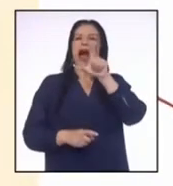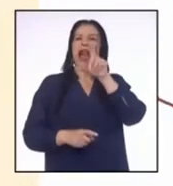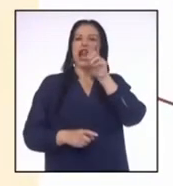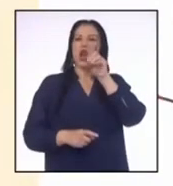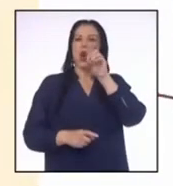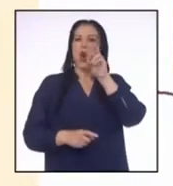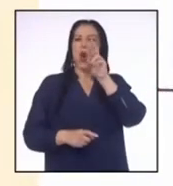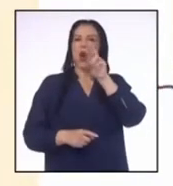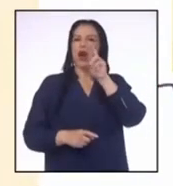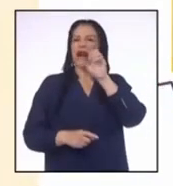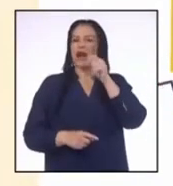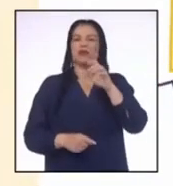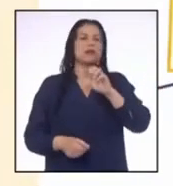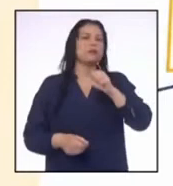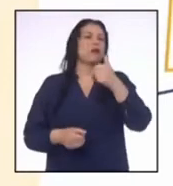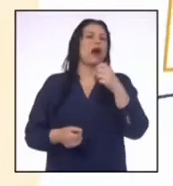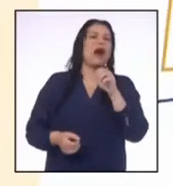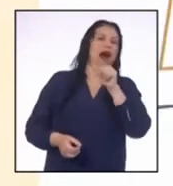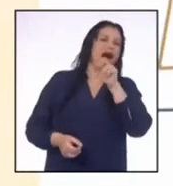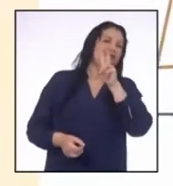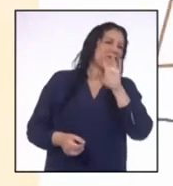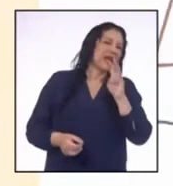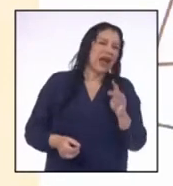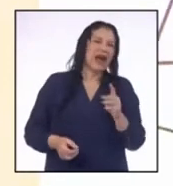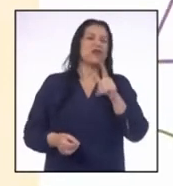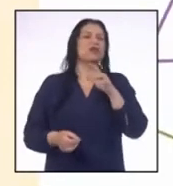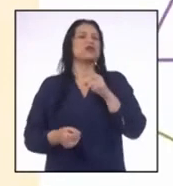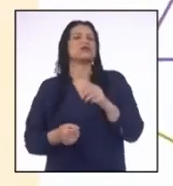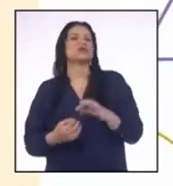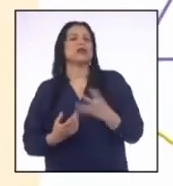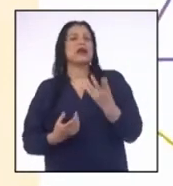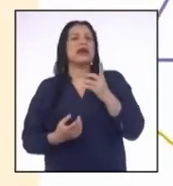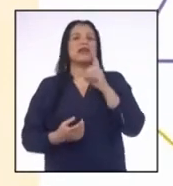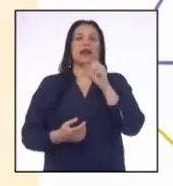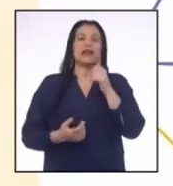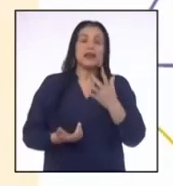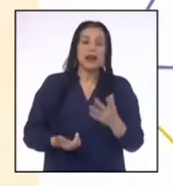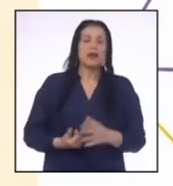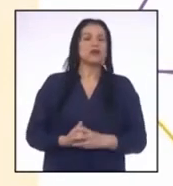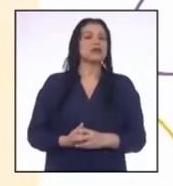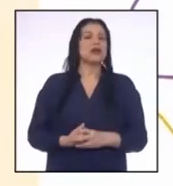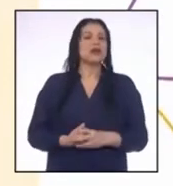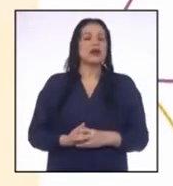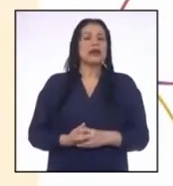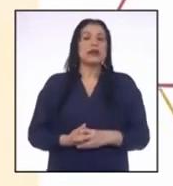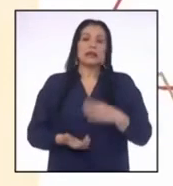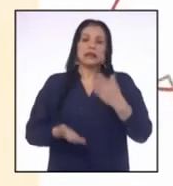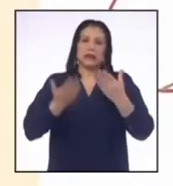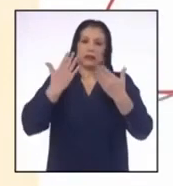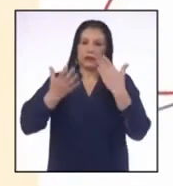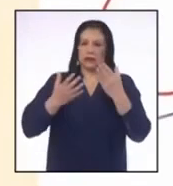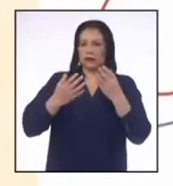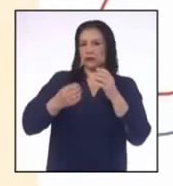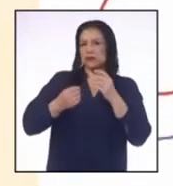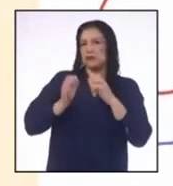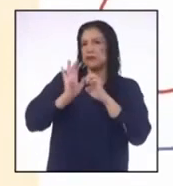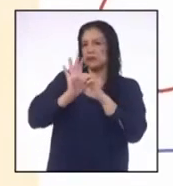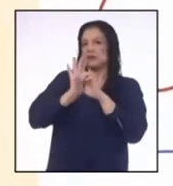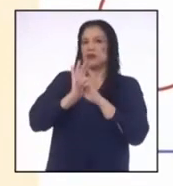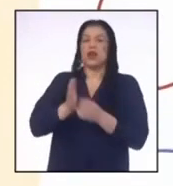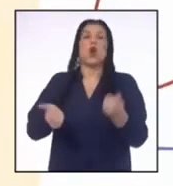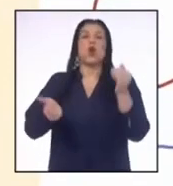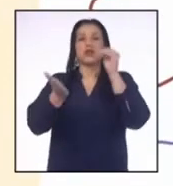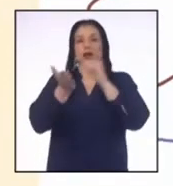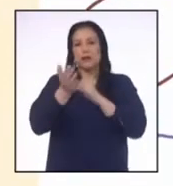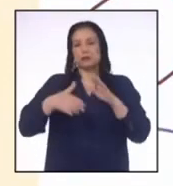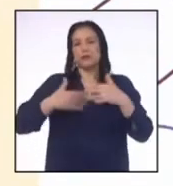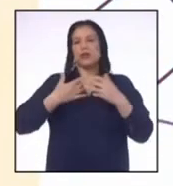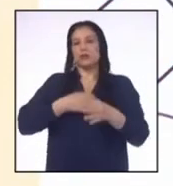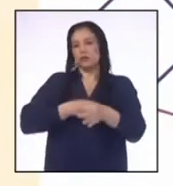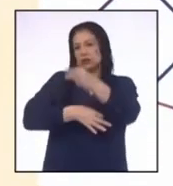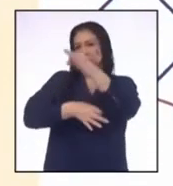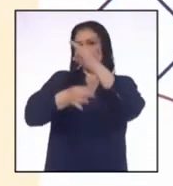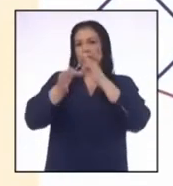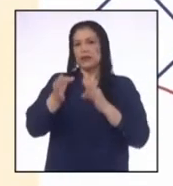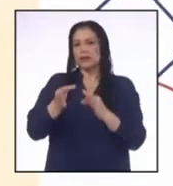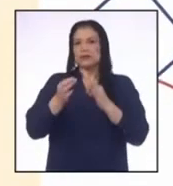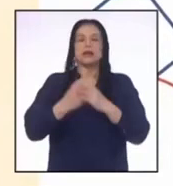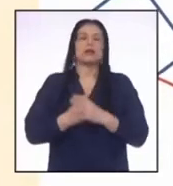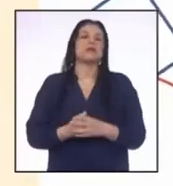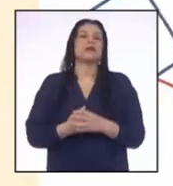por averiados o dañados y la expresión que se dan seguido podría reemplazarla